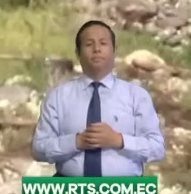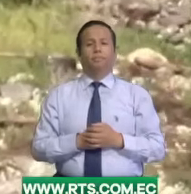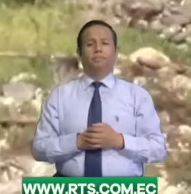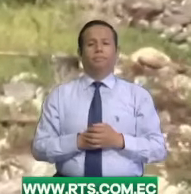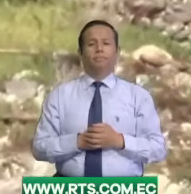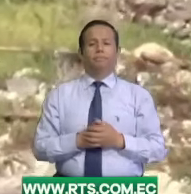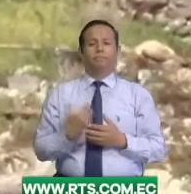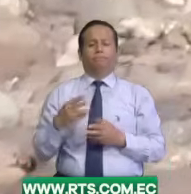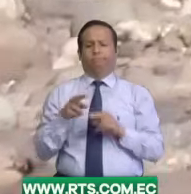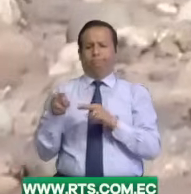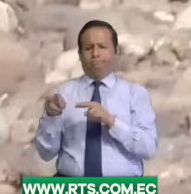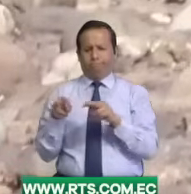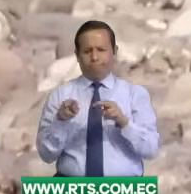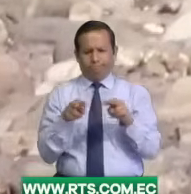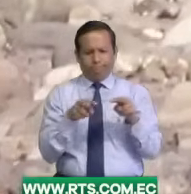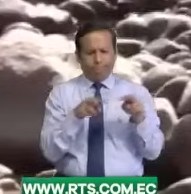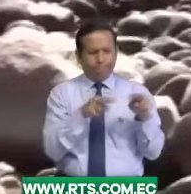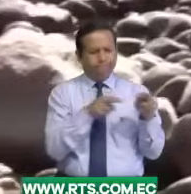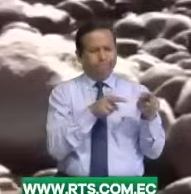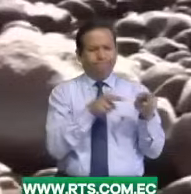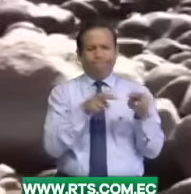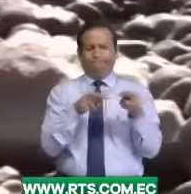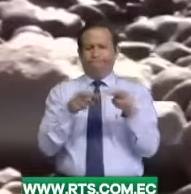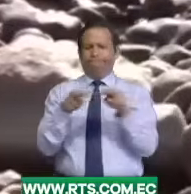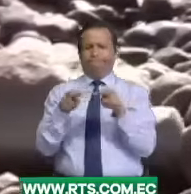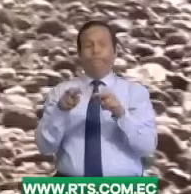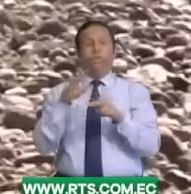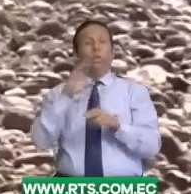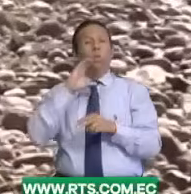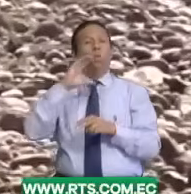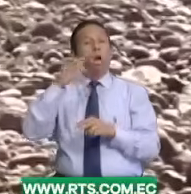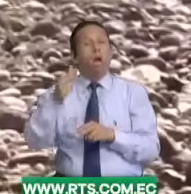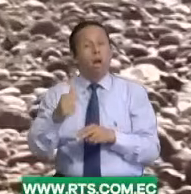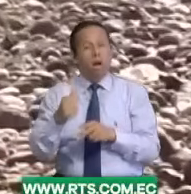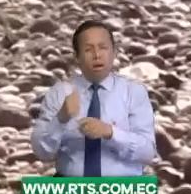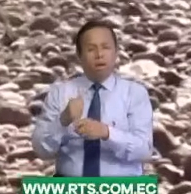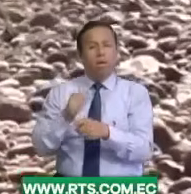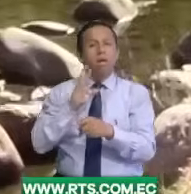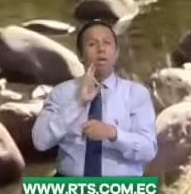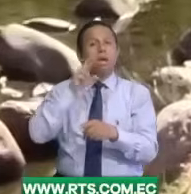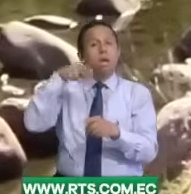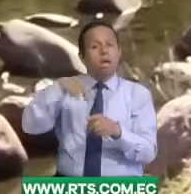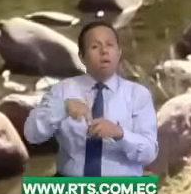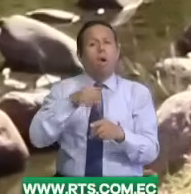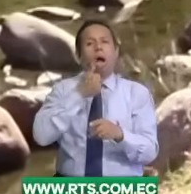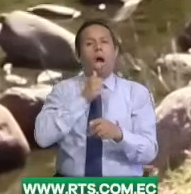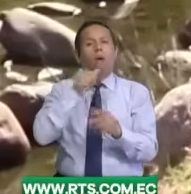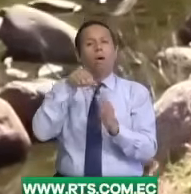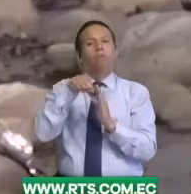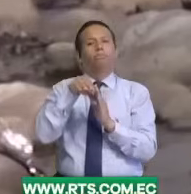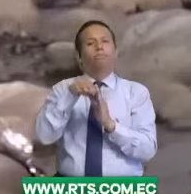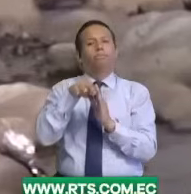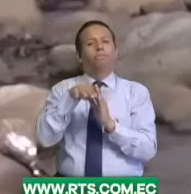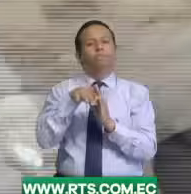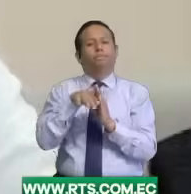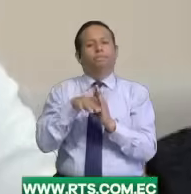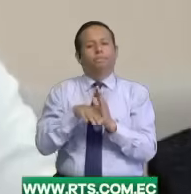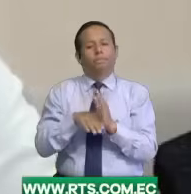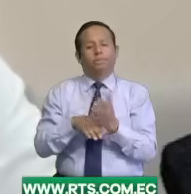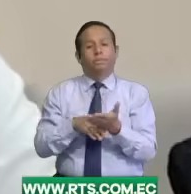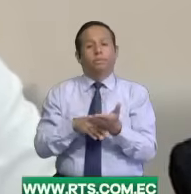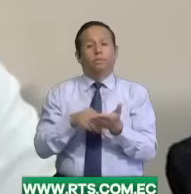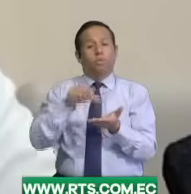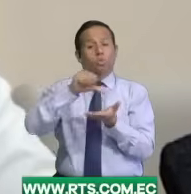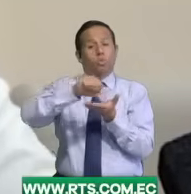La triste realidad del estado de los ríos de Cuenca muestran el por qué la ciudad y provincia tienen ya la cifra récord de esta sequía hidrológica. La